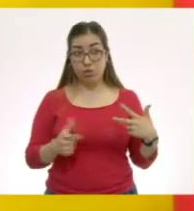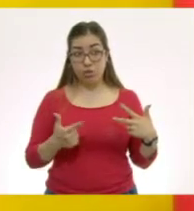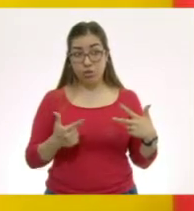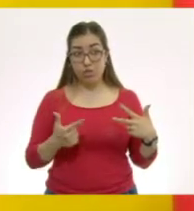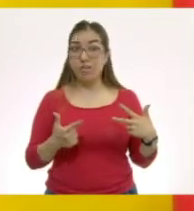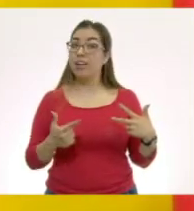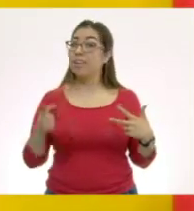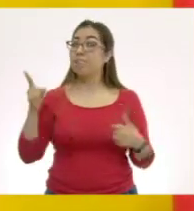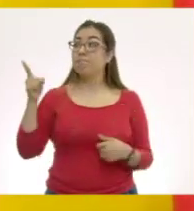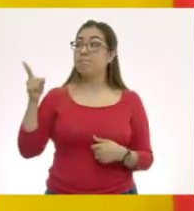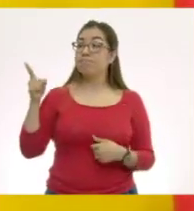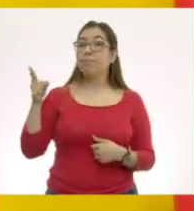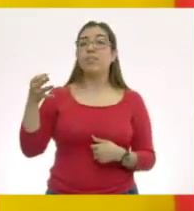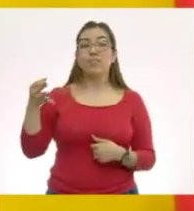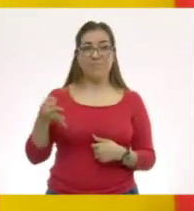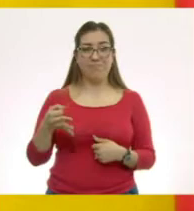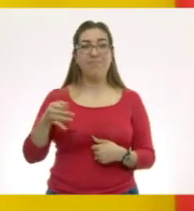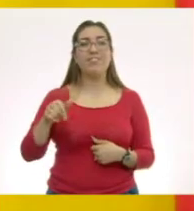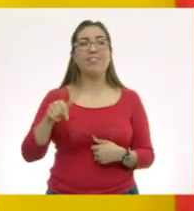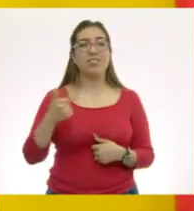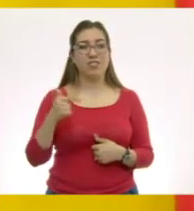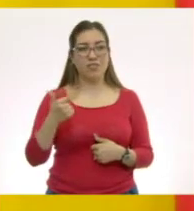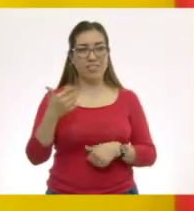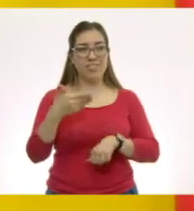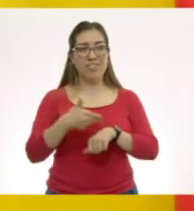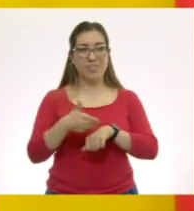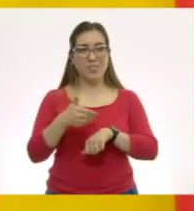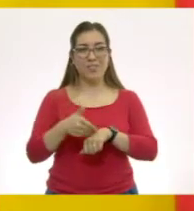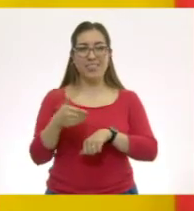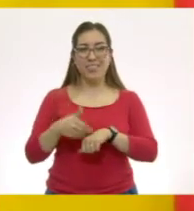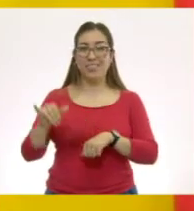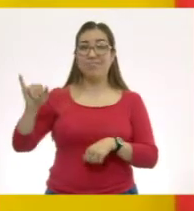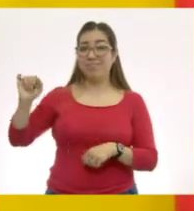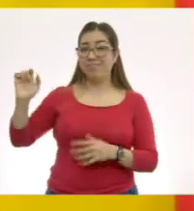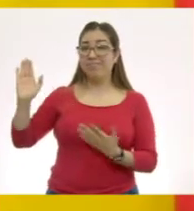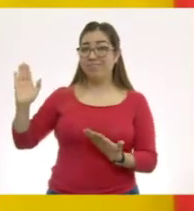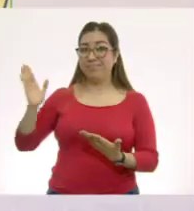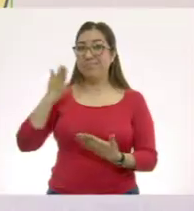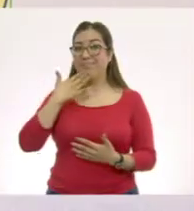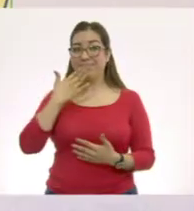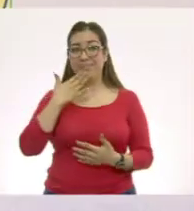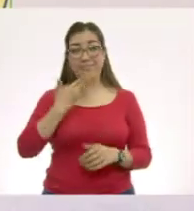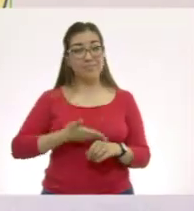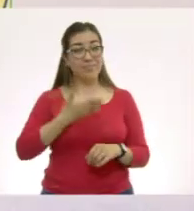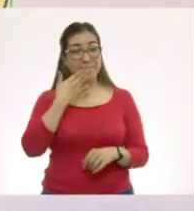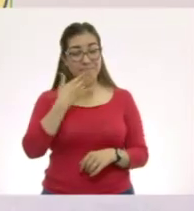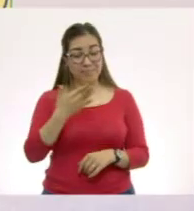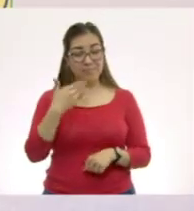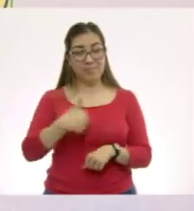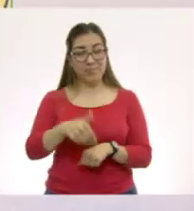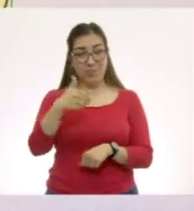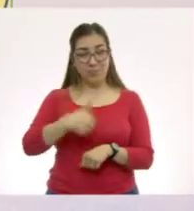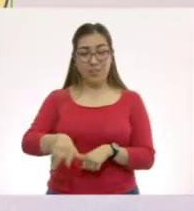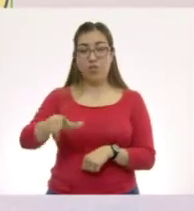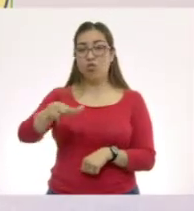11, 12, ya lo puso en el pizarrón y muy bien, cae en el número